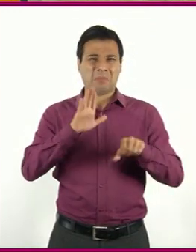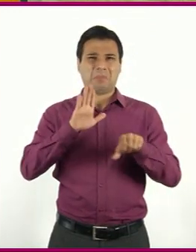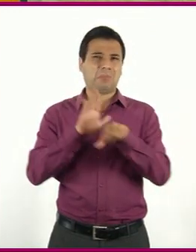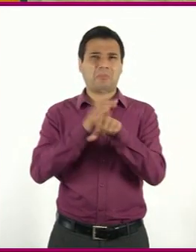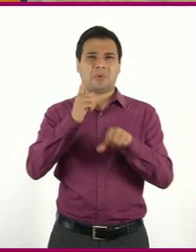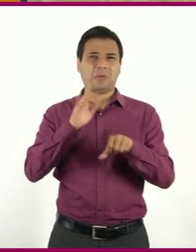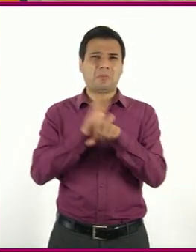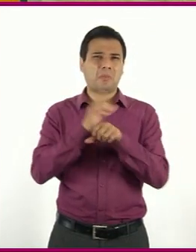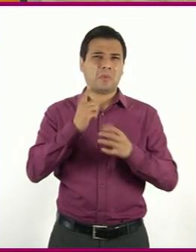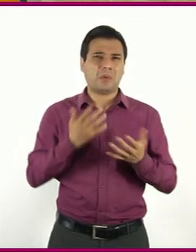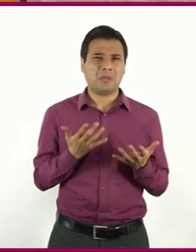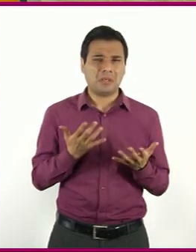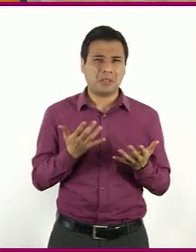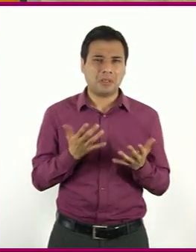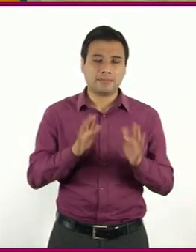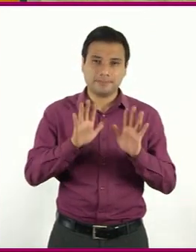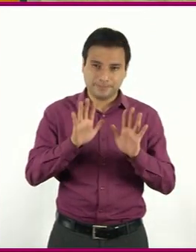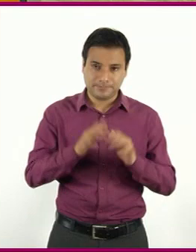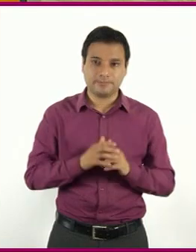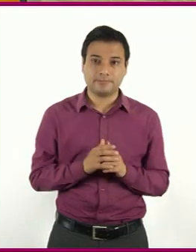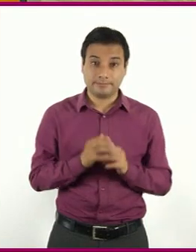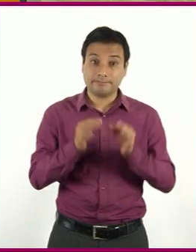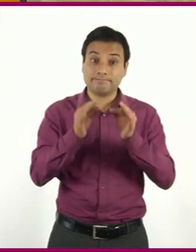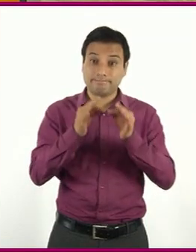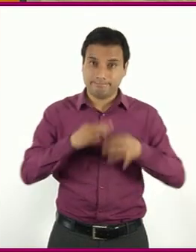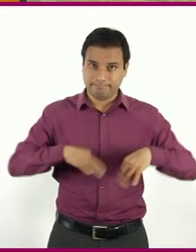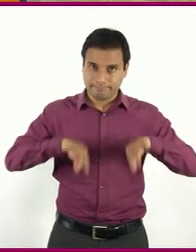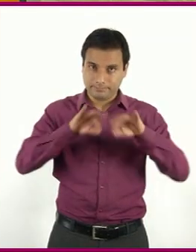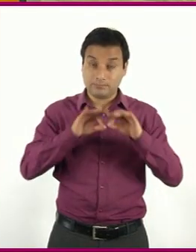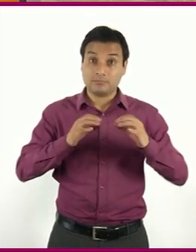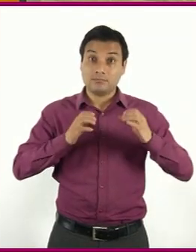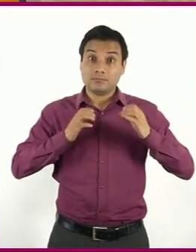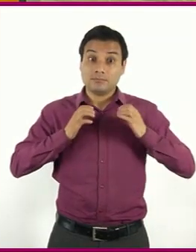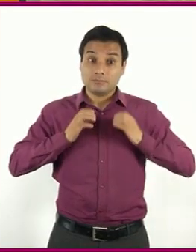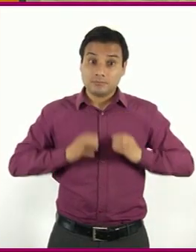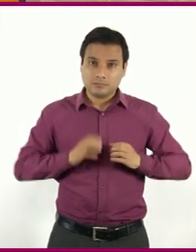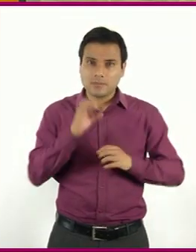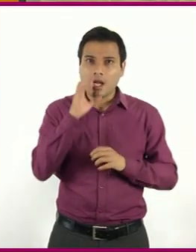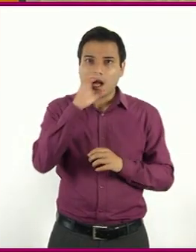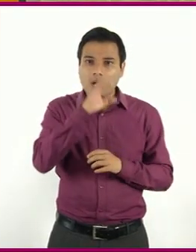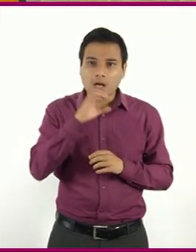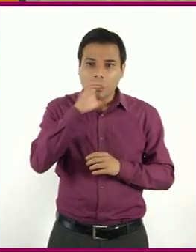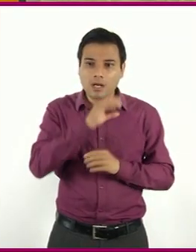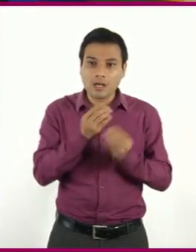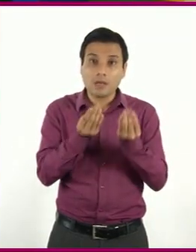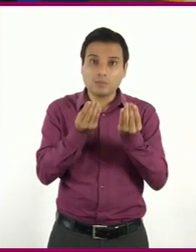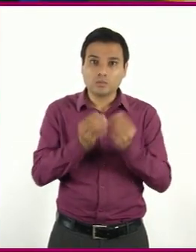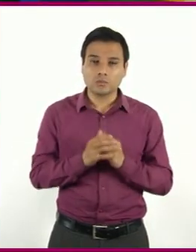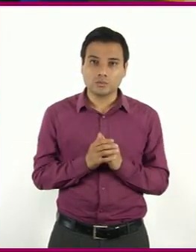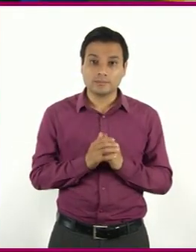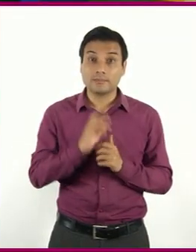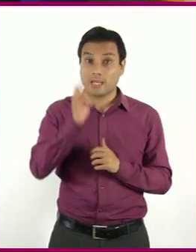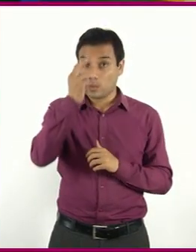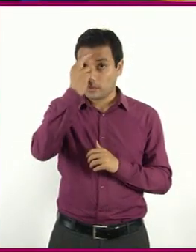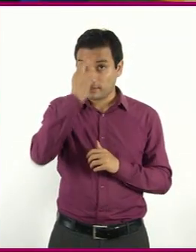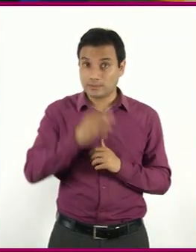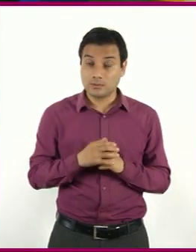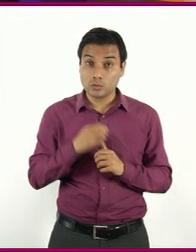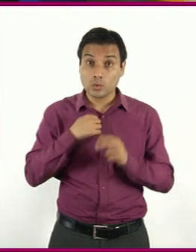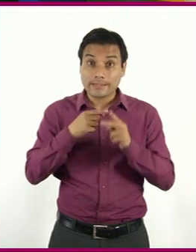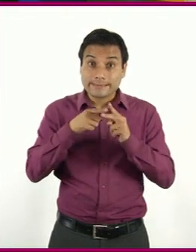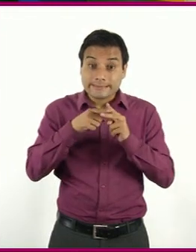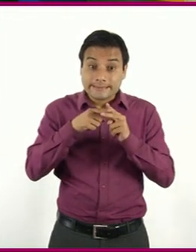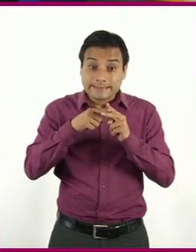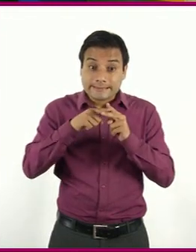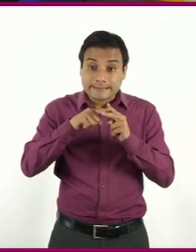este enfriamiento, como también le llamamos. Pero es importante porque el cuerpo está muy caliente, hay que relajar. Y recordar que a la hora del estiramiento es cuando el músculo toma